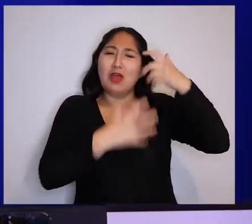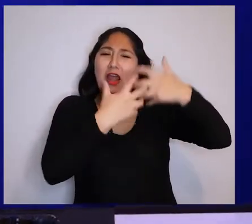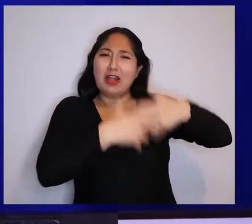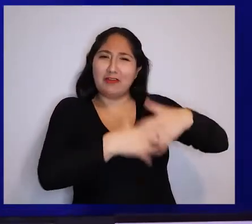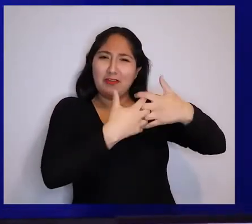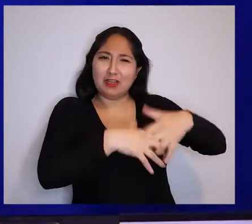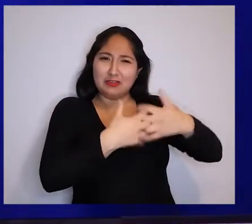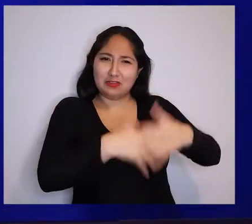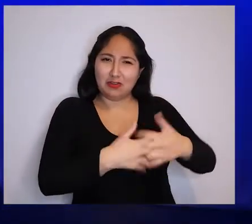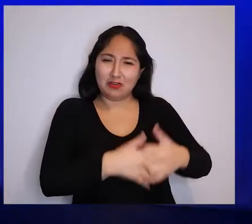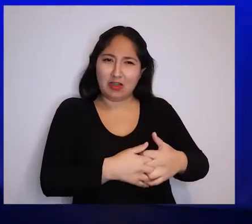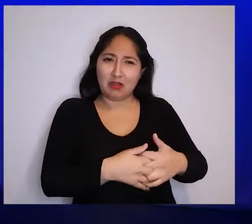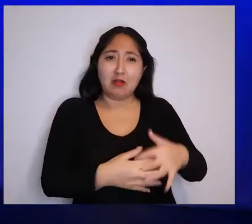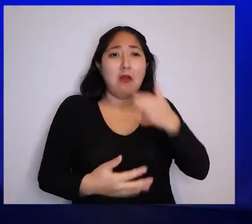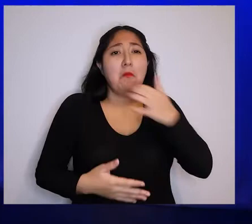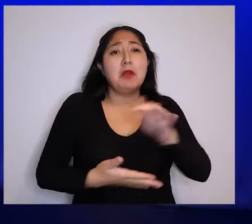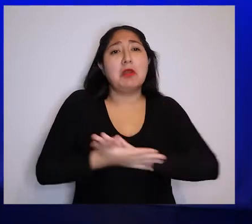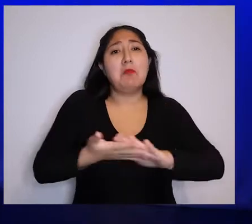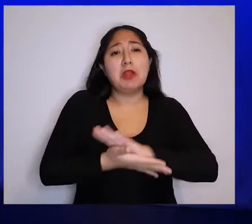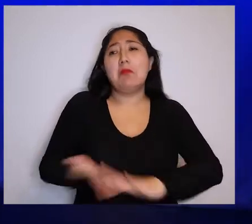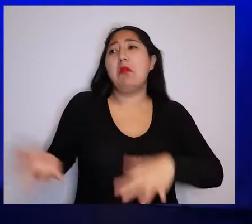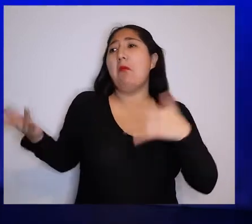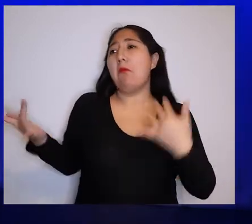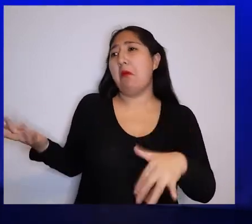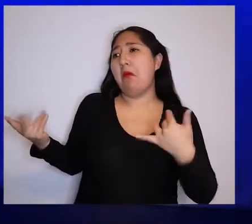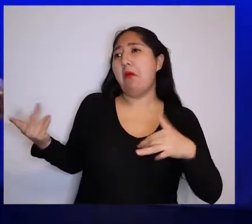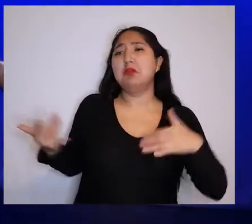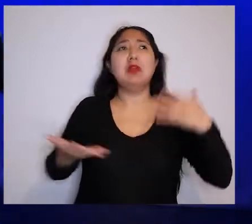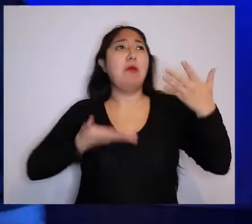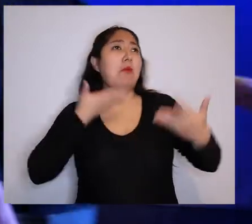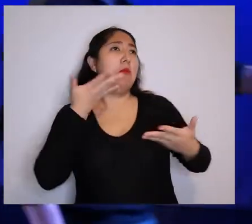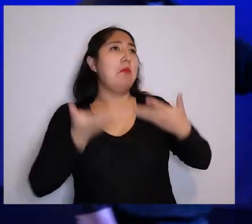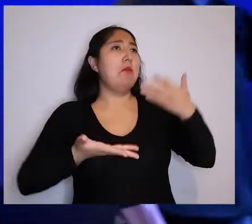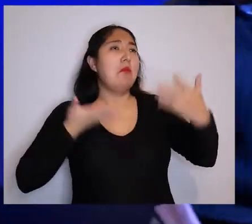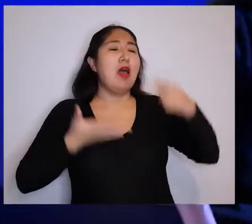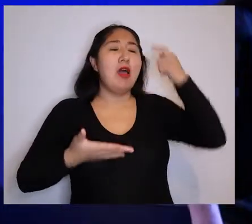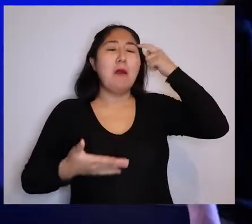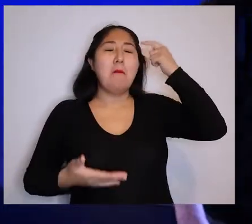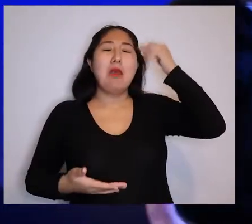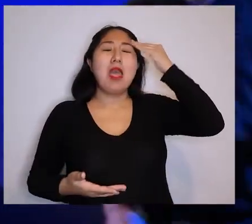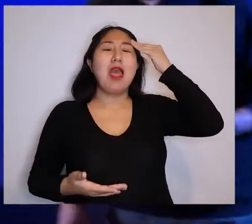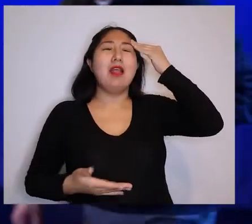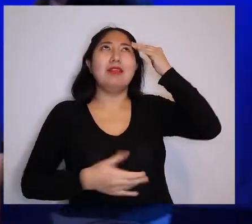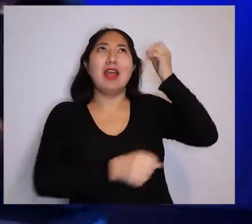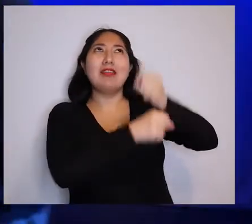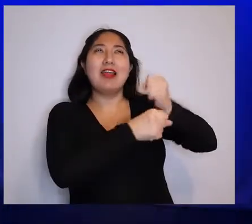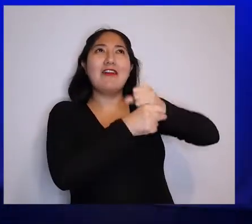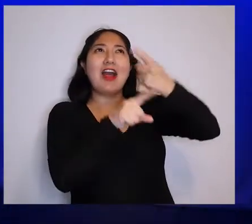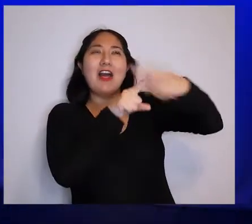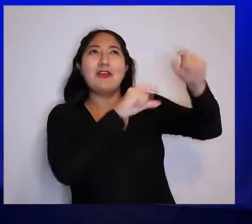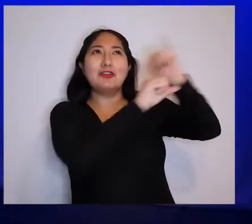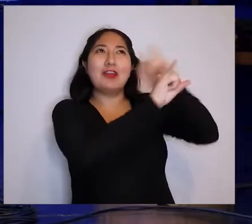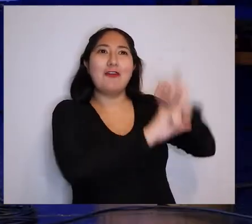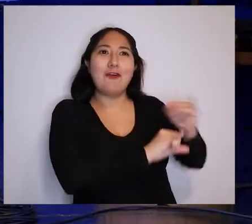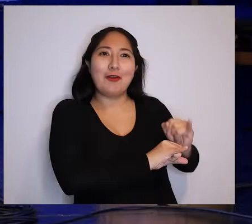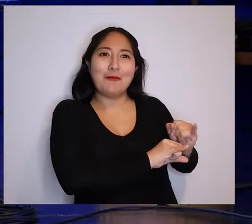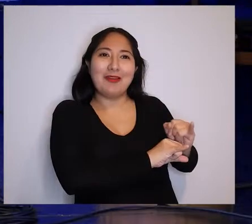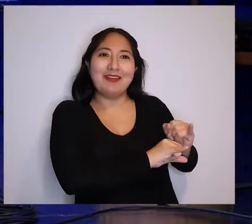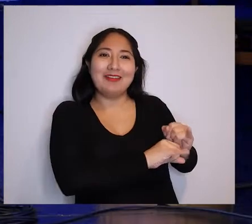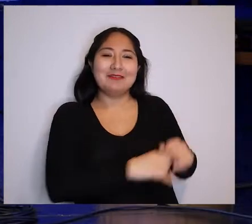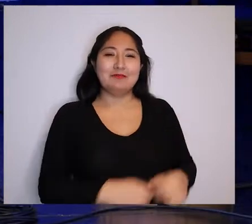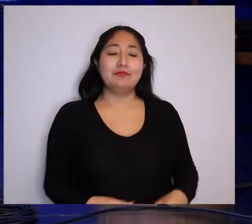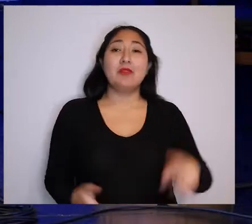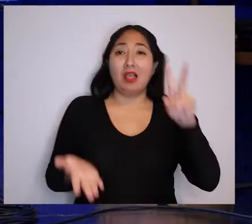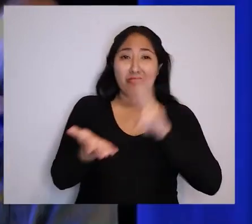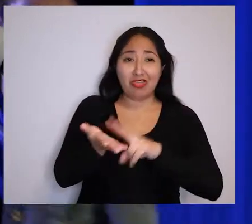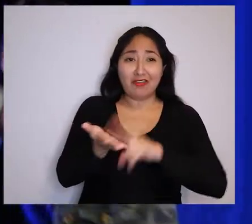introspección, la reflexión. Puedes estar pintando, puedes estar tocando música, pero en ese proceso, de algún modo, tu mente trabaja de otro modo que cuando estás con tu